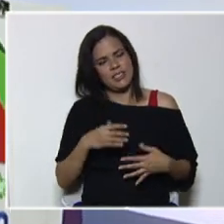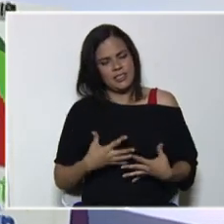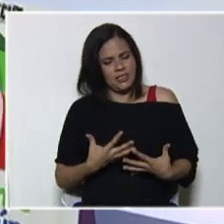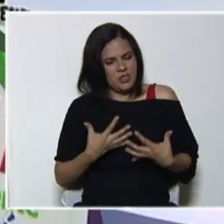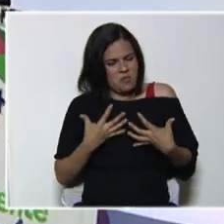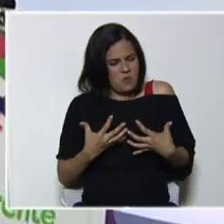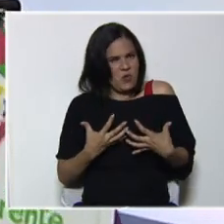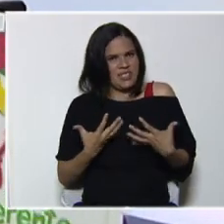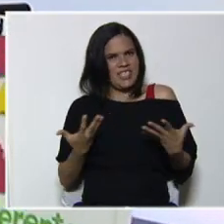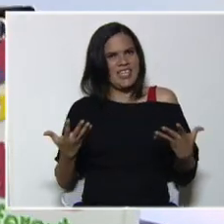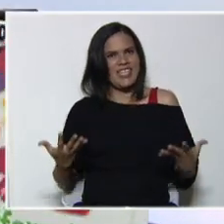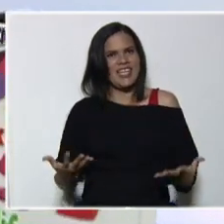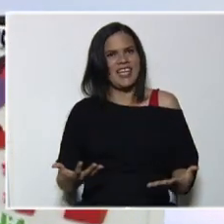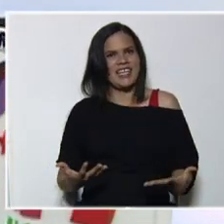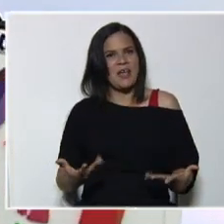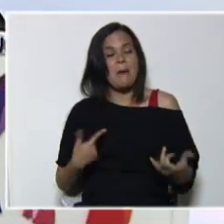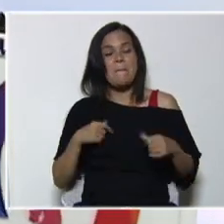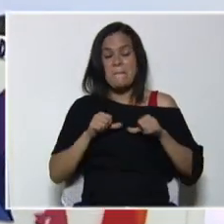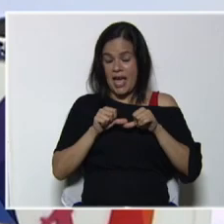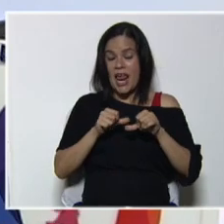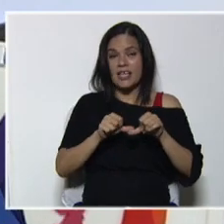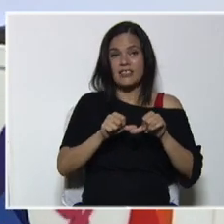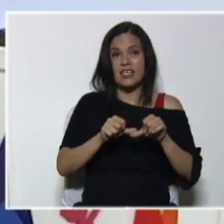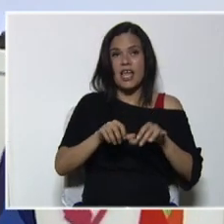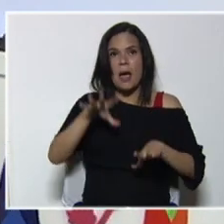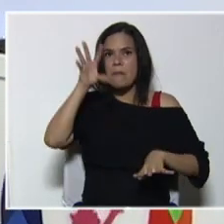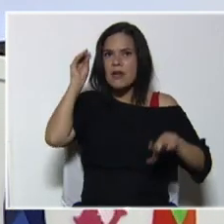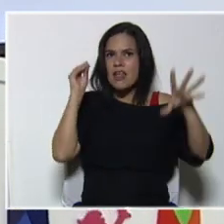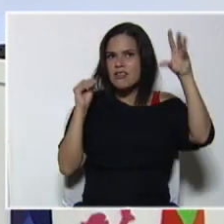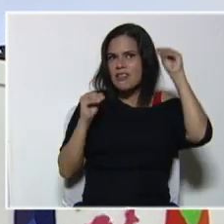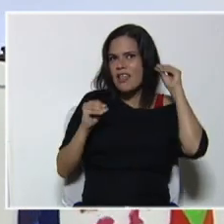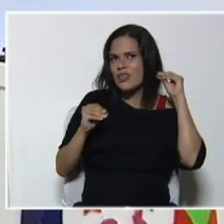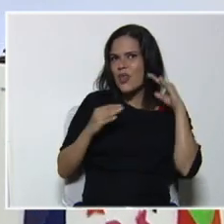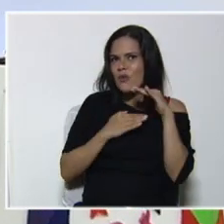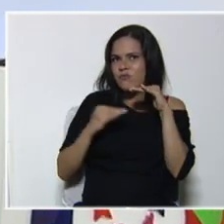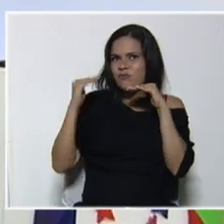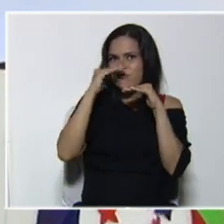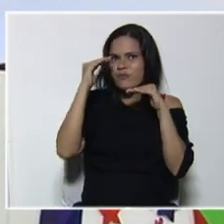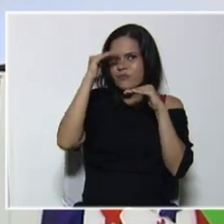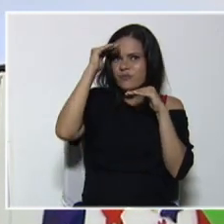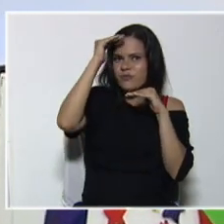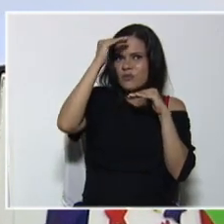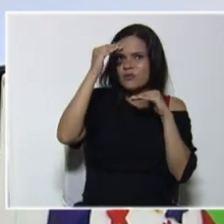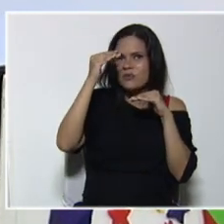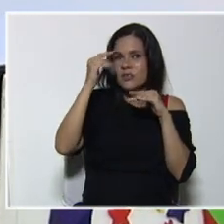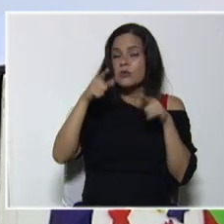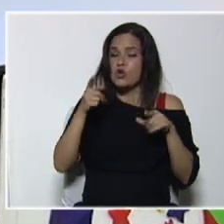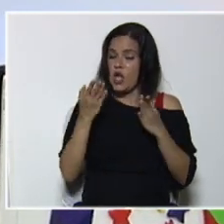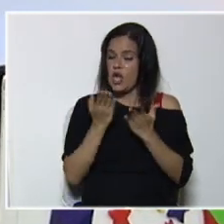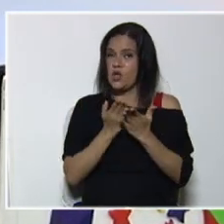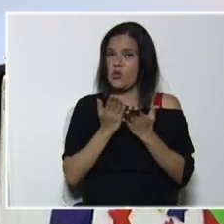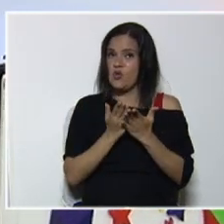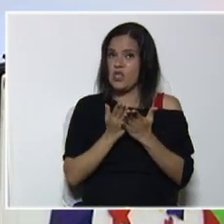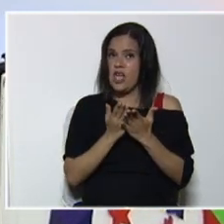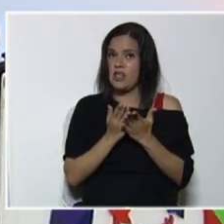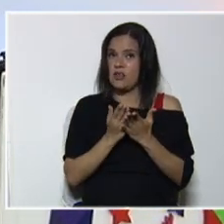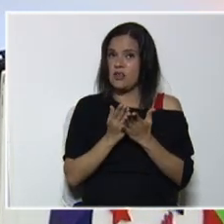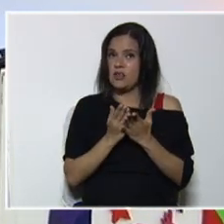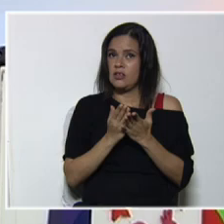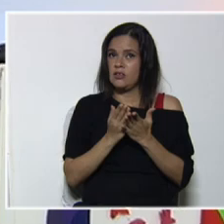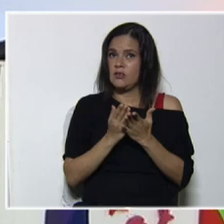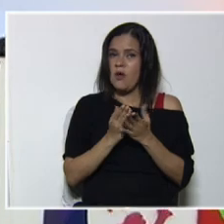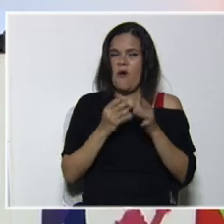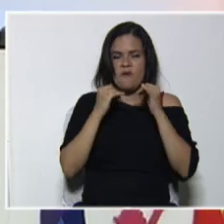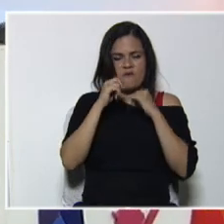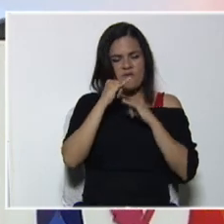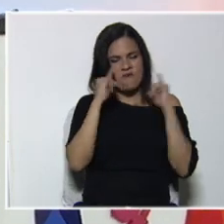energía, llenos de buena vibra para seguir aprendiendo, creciendo y por supuesto estudiando. Entonces vamos a darle un